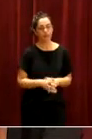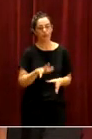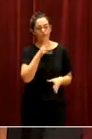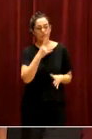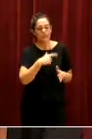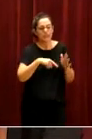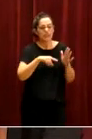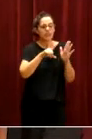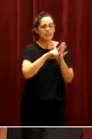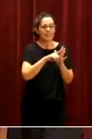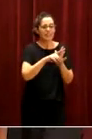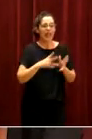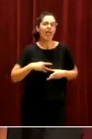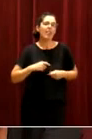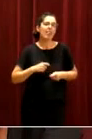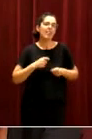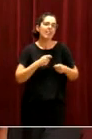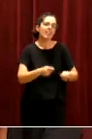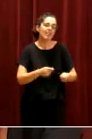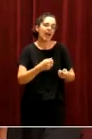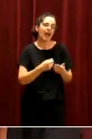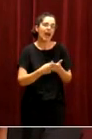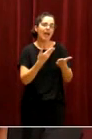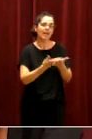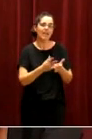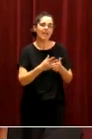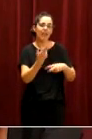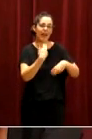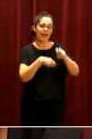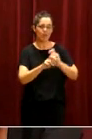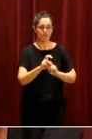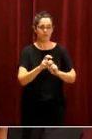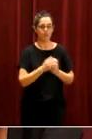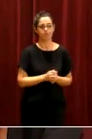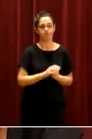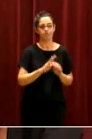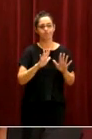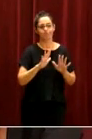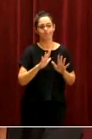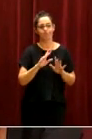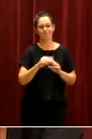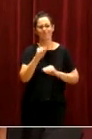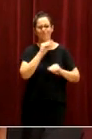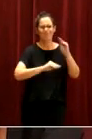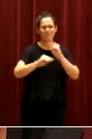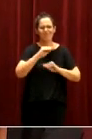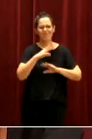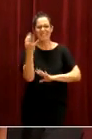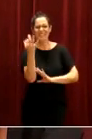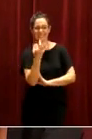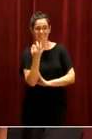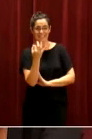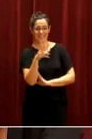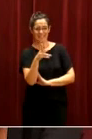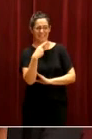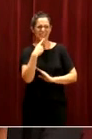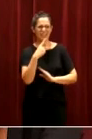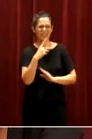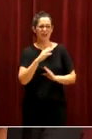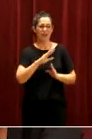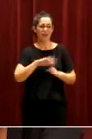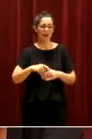haber llegado a conceder incluso alguna licencia de reforma. Y a pesar de ello, la solución que se les planteó fue una permuta que además les supondría pagar al